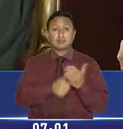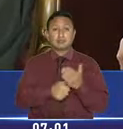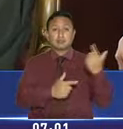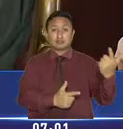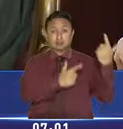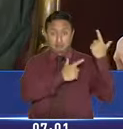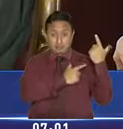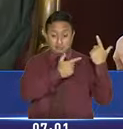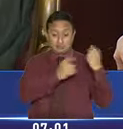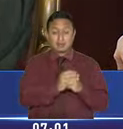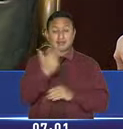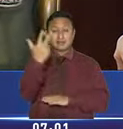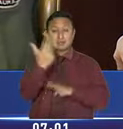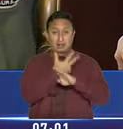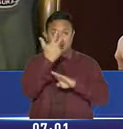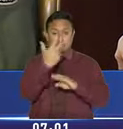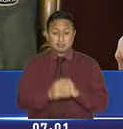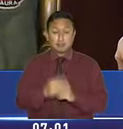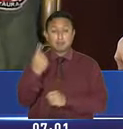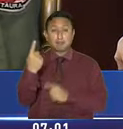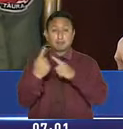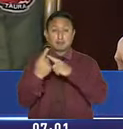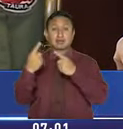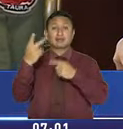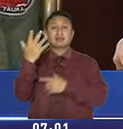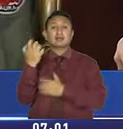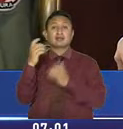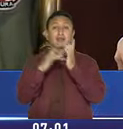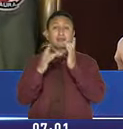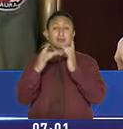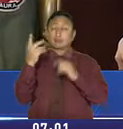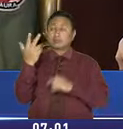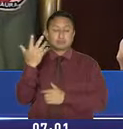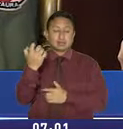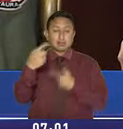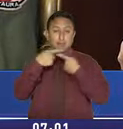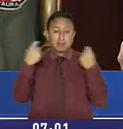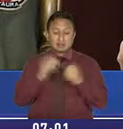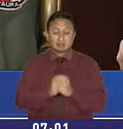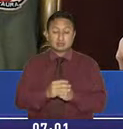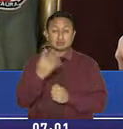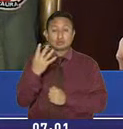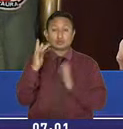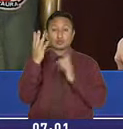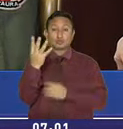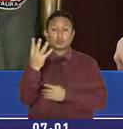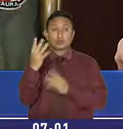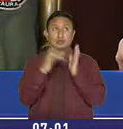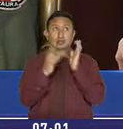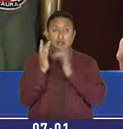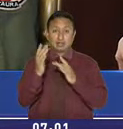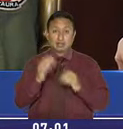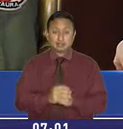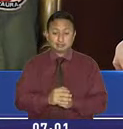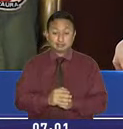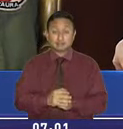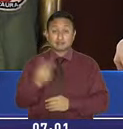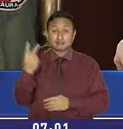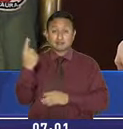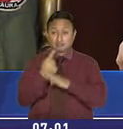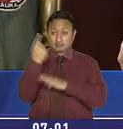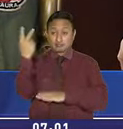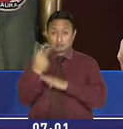el 15 de marzo y la segunda el 4 de abril. En estas 2 ocasiones cumplieron con todos los